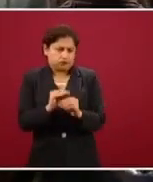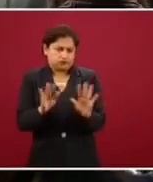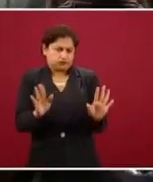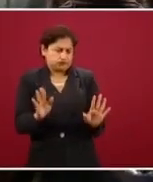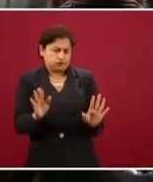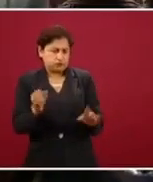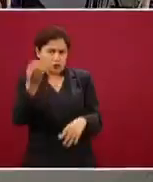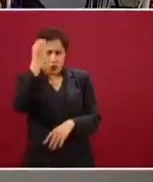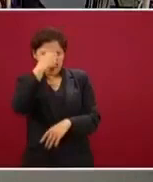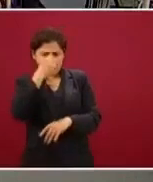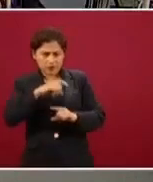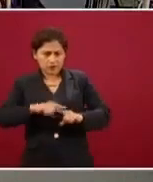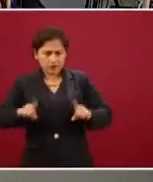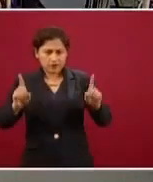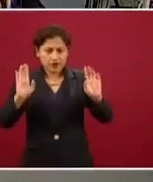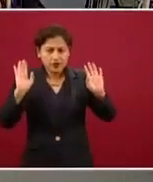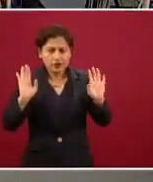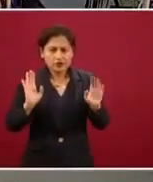Sobre la rifa.